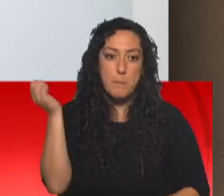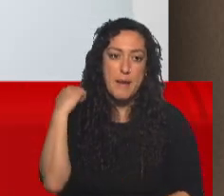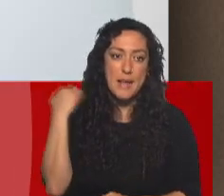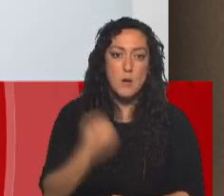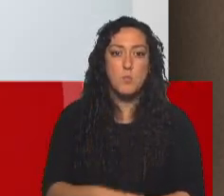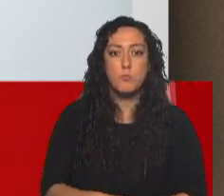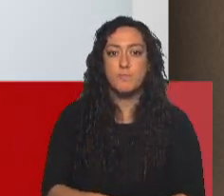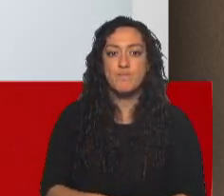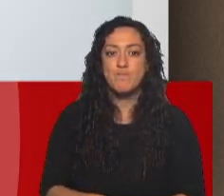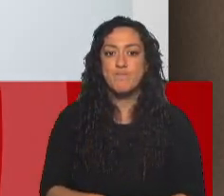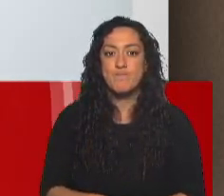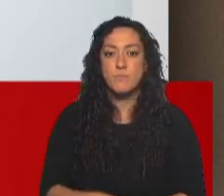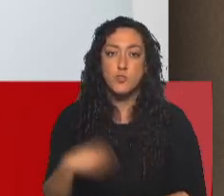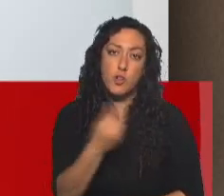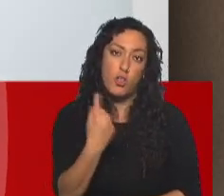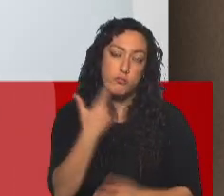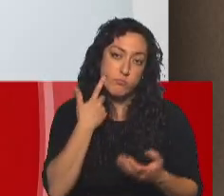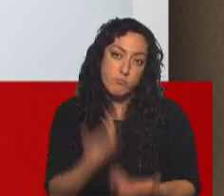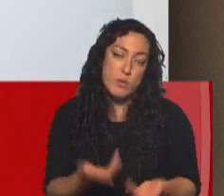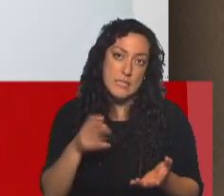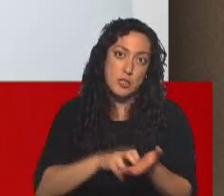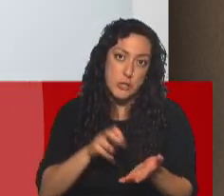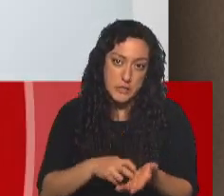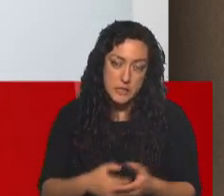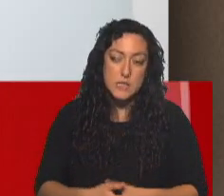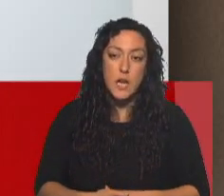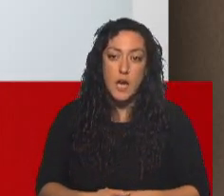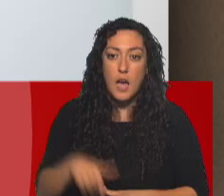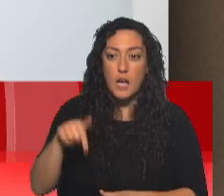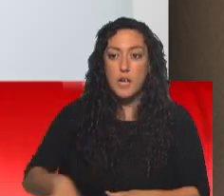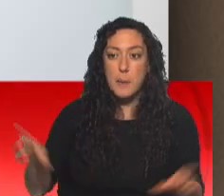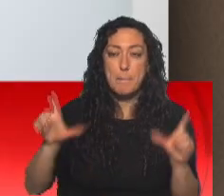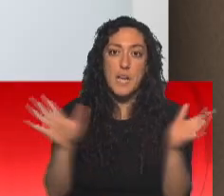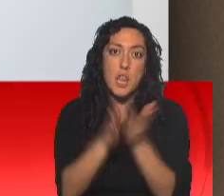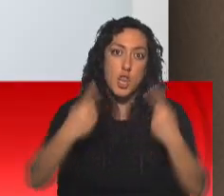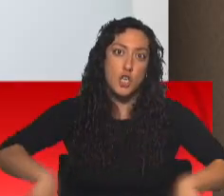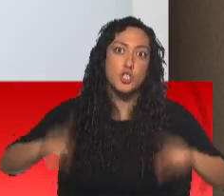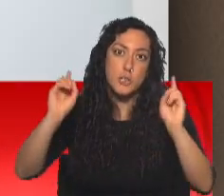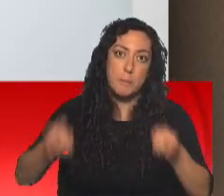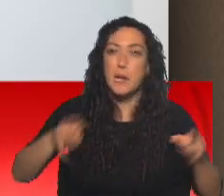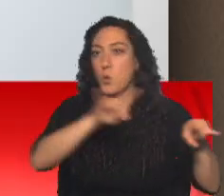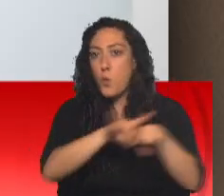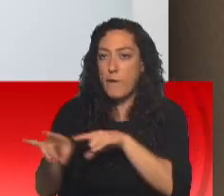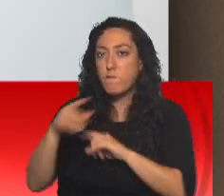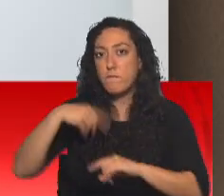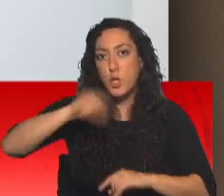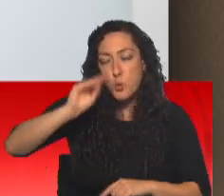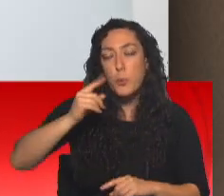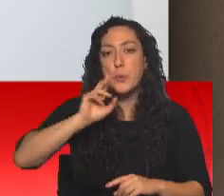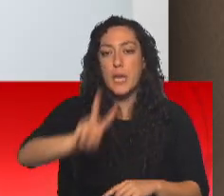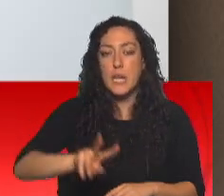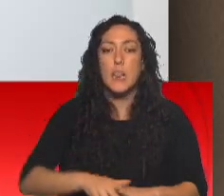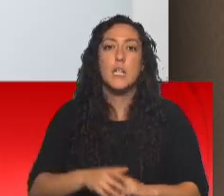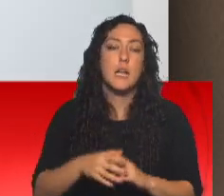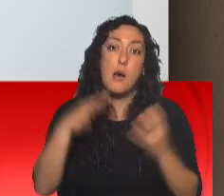Obvio que todo el mundo está reflejando esta noticia y acá lo estamos viendo en todos los medios, ¿no? En todos los portales que va apareciendo. Lo cierto es que